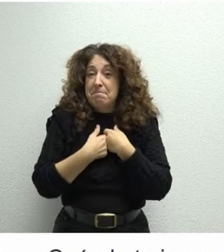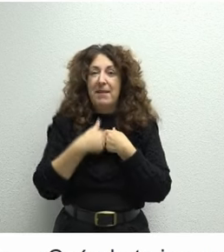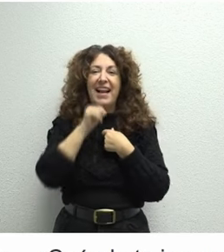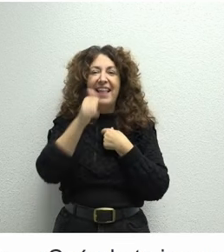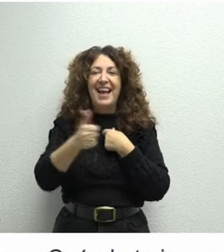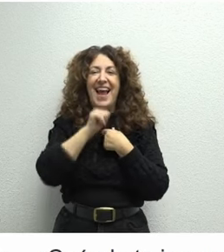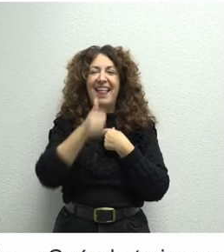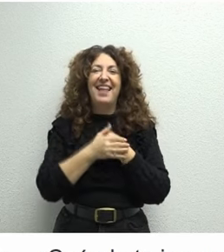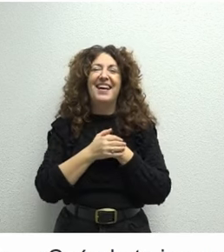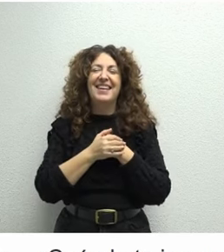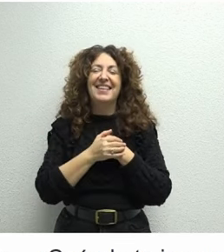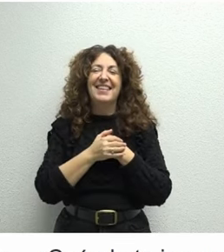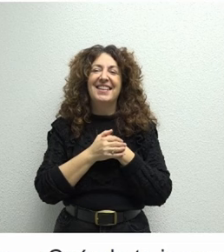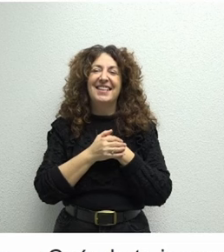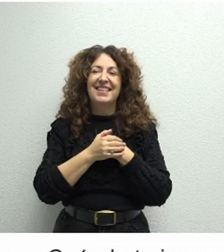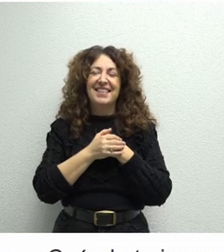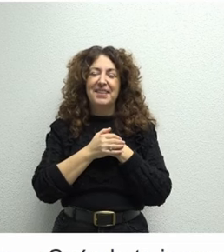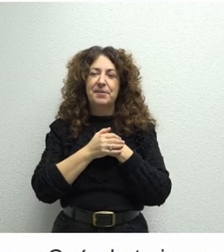nada